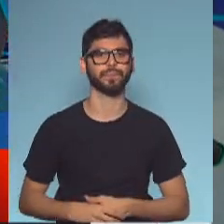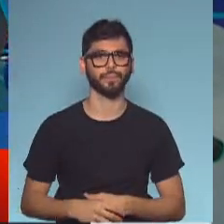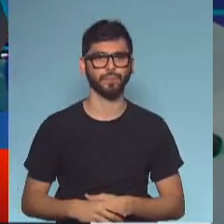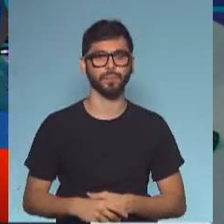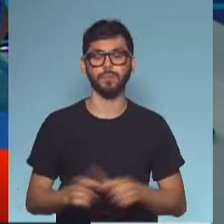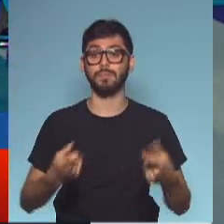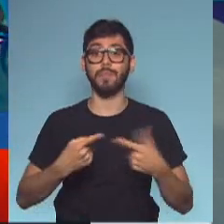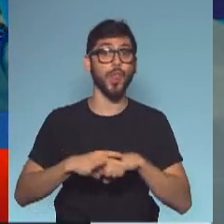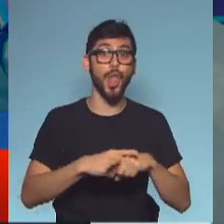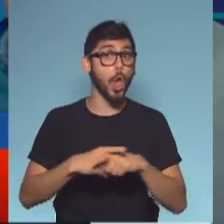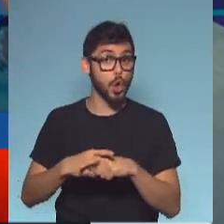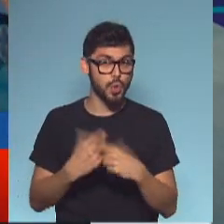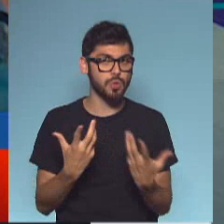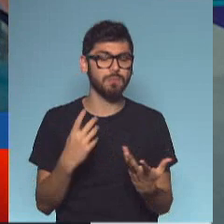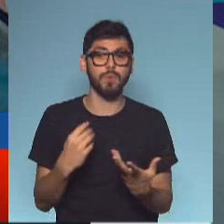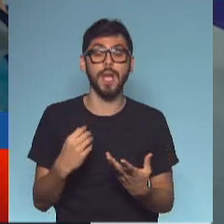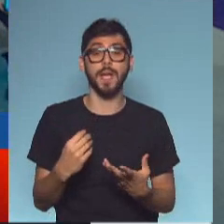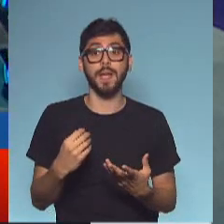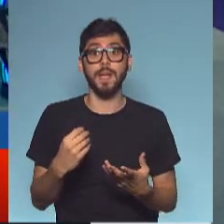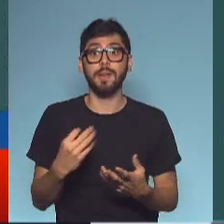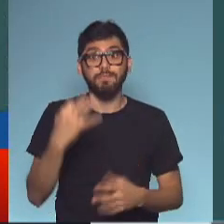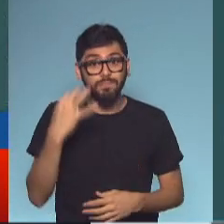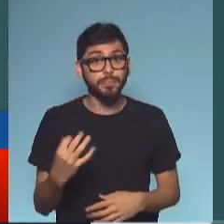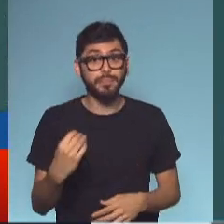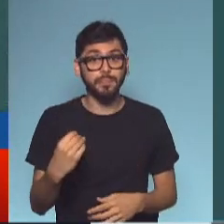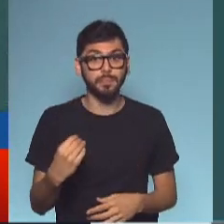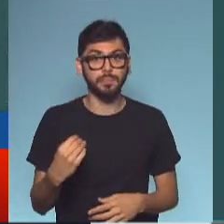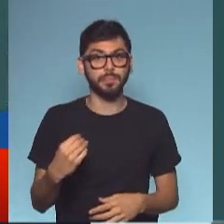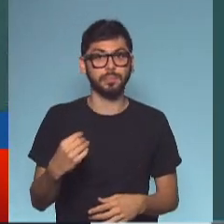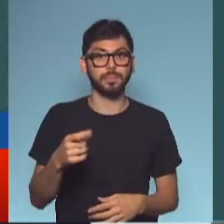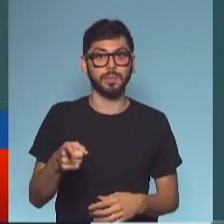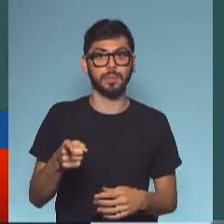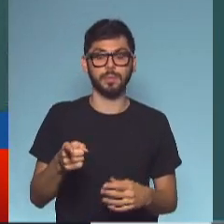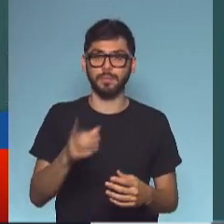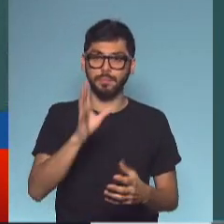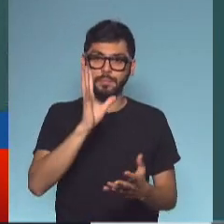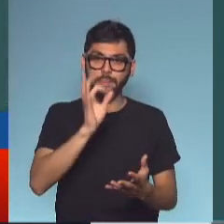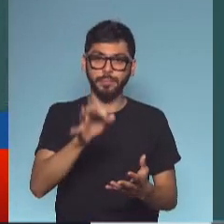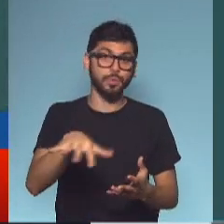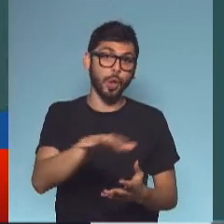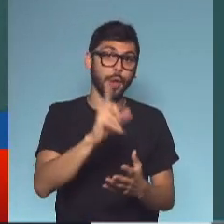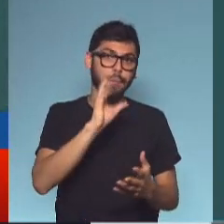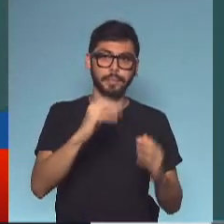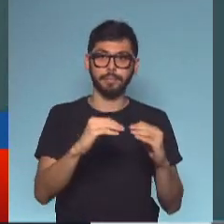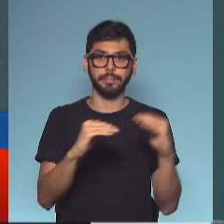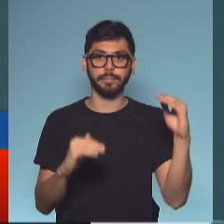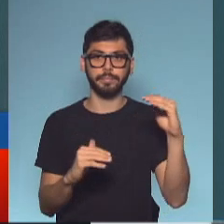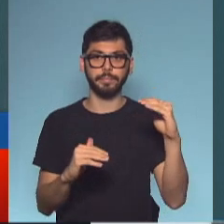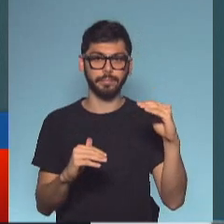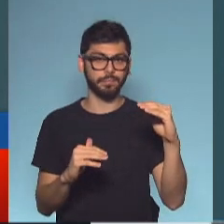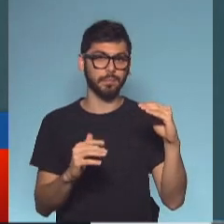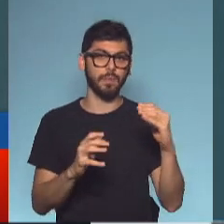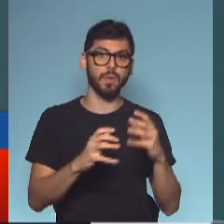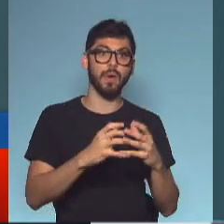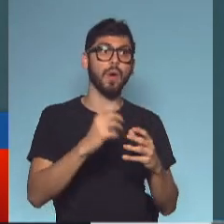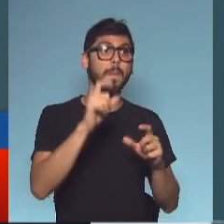eterna discusión, digamos, porque en definitiva lo que termina pasando es que lo que hace esto es revelar inequidades que ya todos conocemos. Sí. Solo los privilegiados